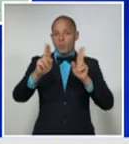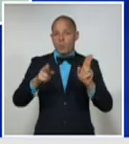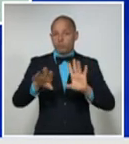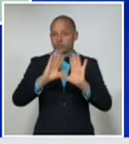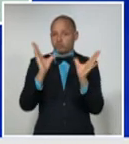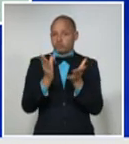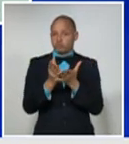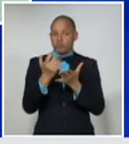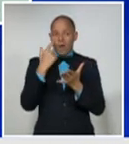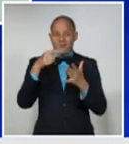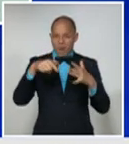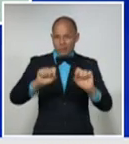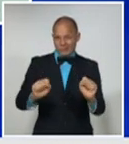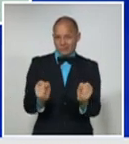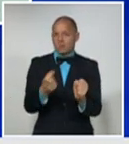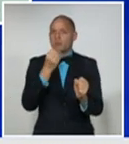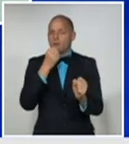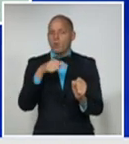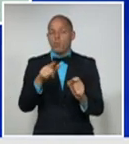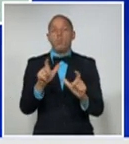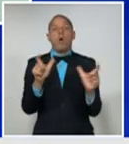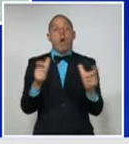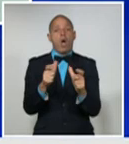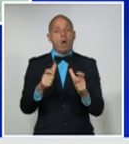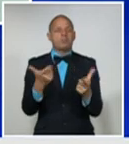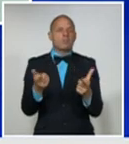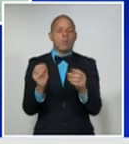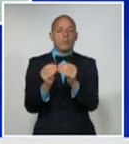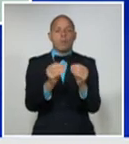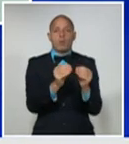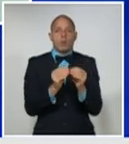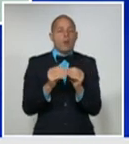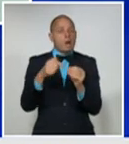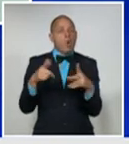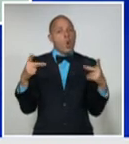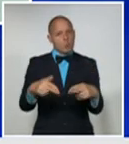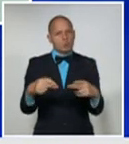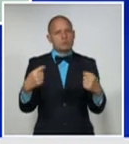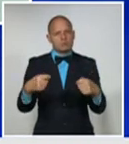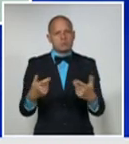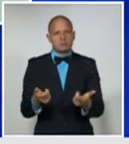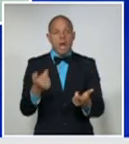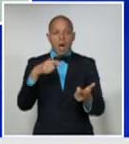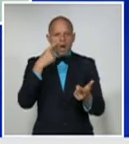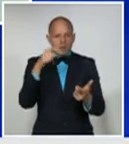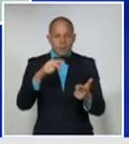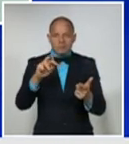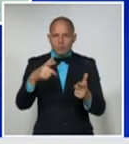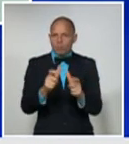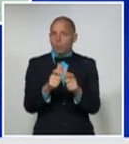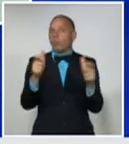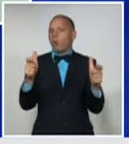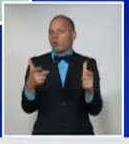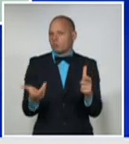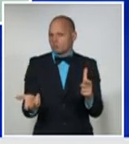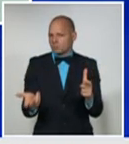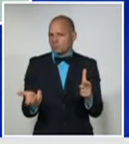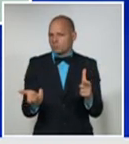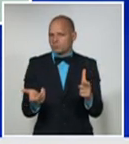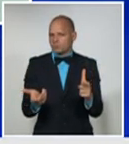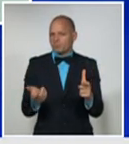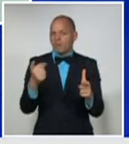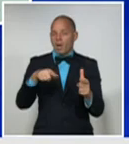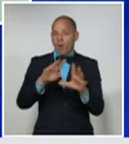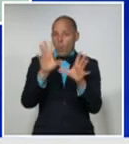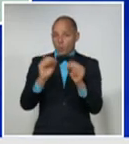mayor restricción, porque indiscutiblemente han tenido un incremento en el número de casos autóctonos. 46